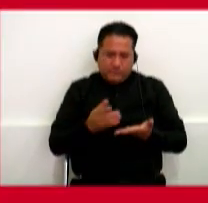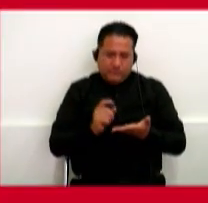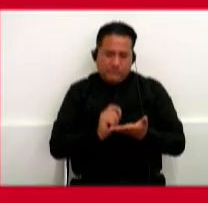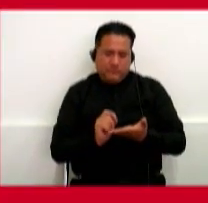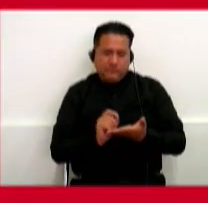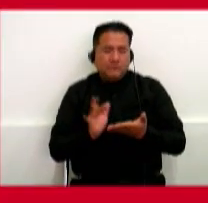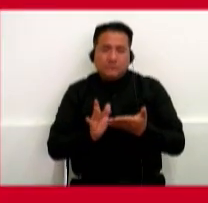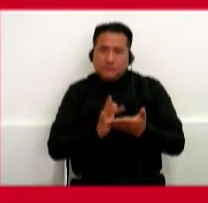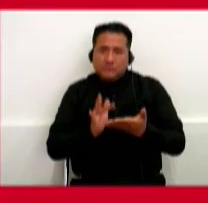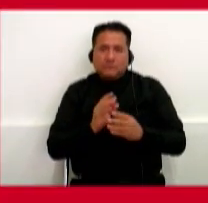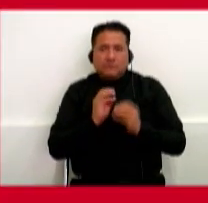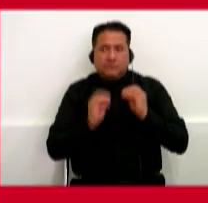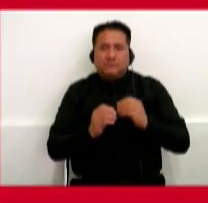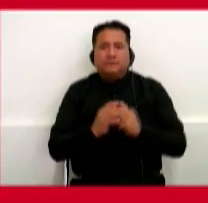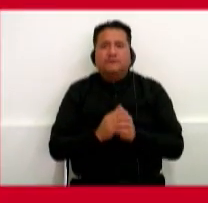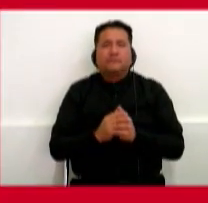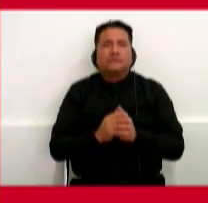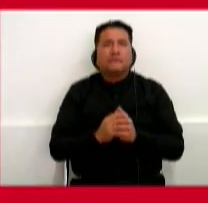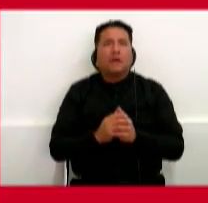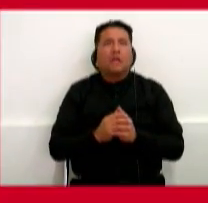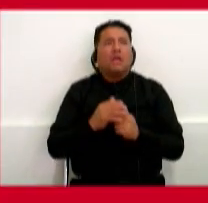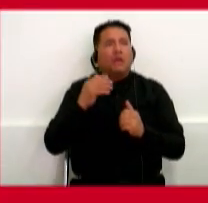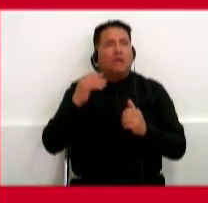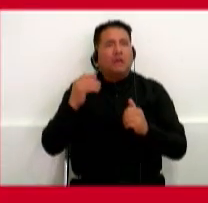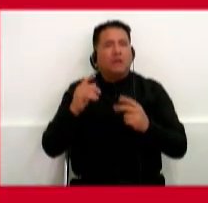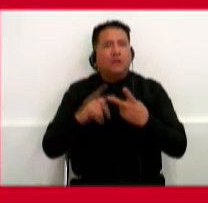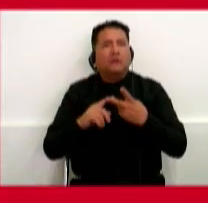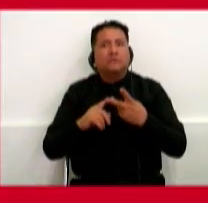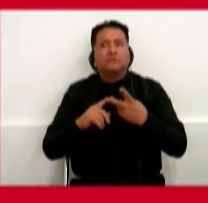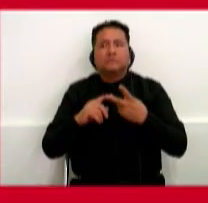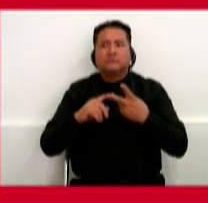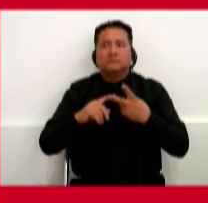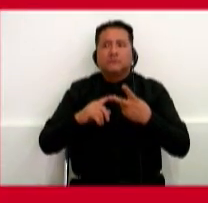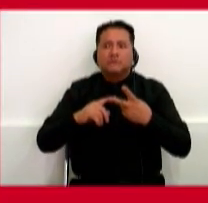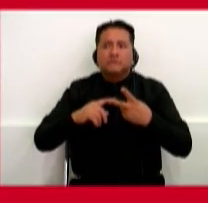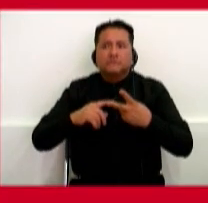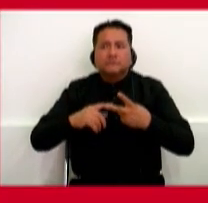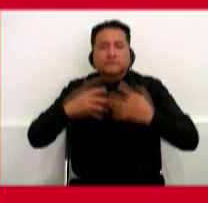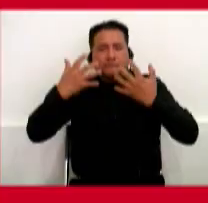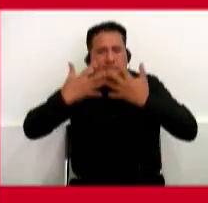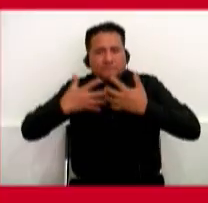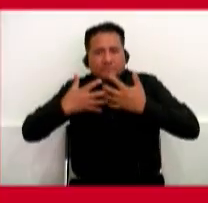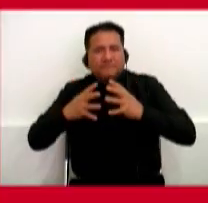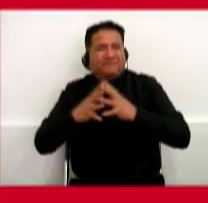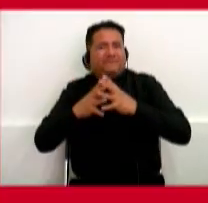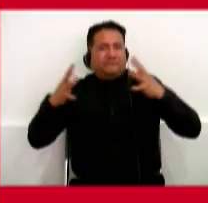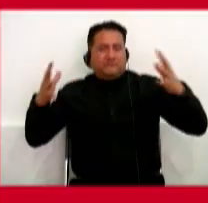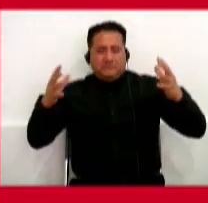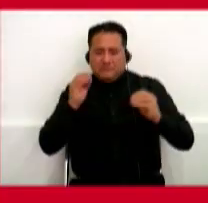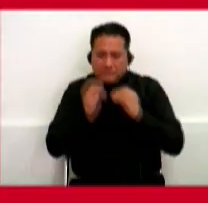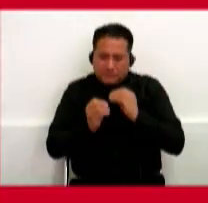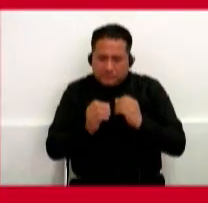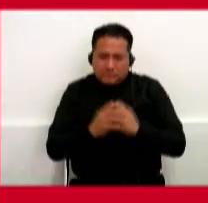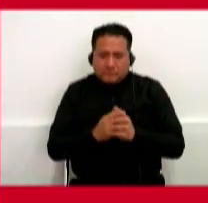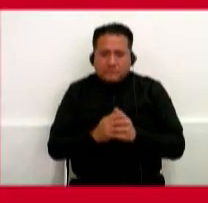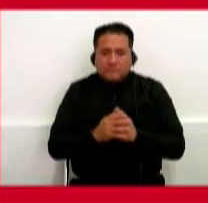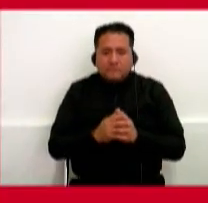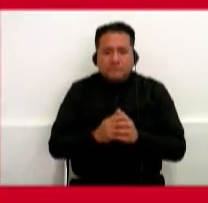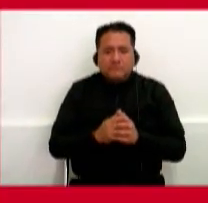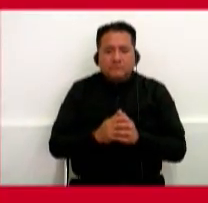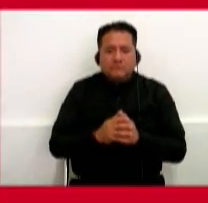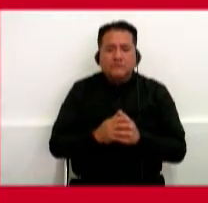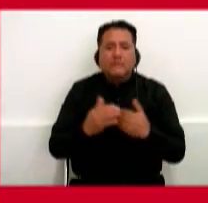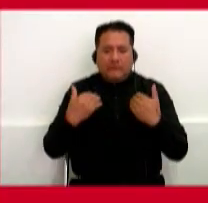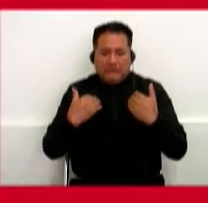Segundo, en tema corporativo, este visor se comparte, o sea, no solamente lo usa mantenimiento de vías, tiene acceso a las